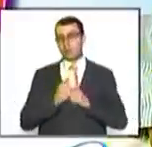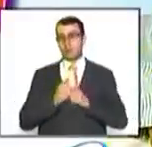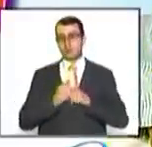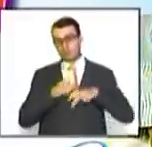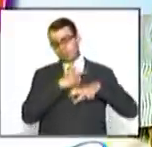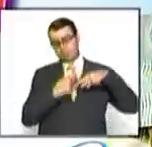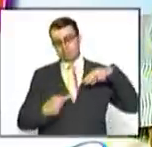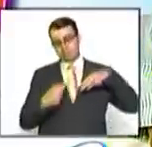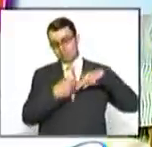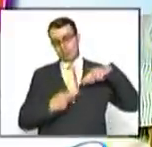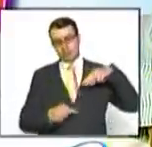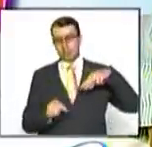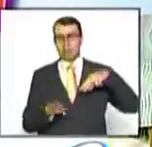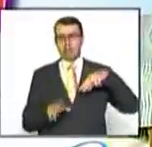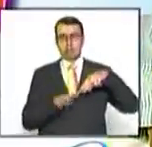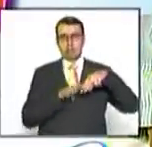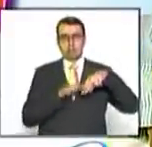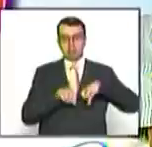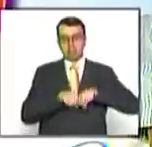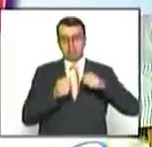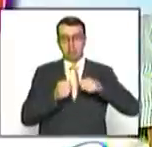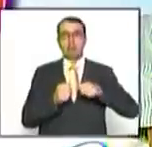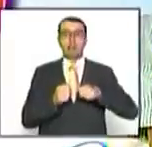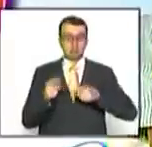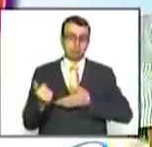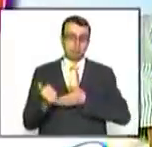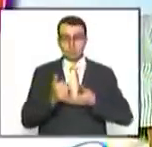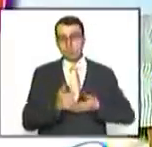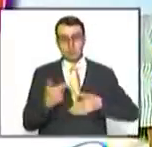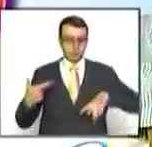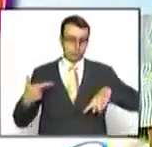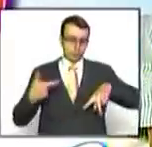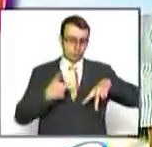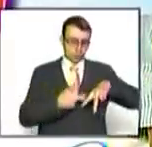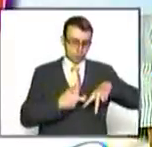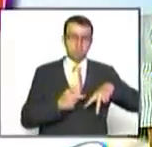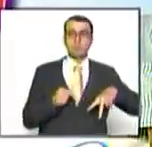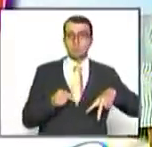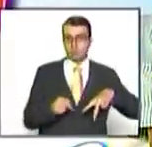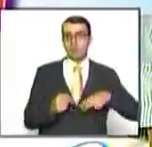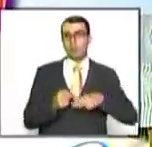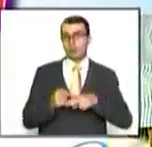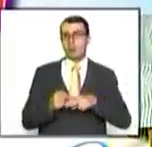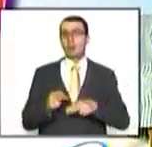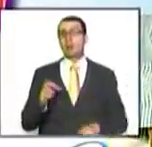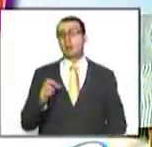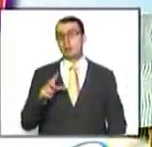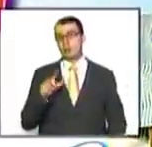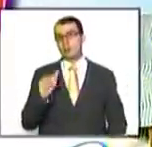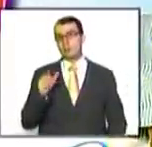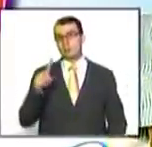varicosas, en la aplicación del plasma rico en plaquetas o ozonificado?